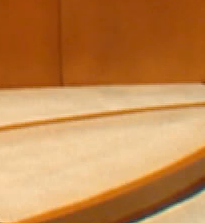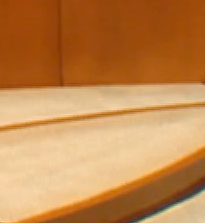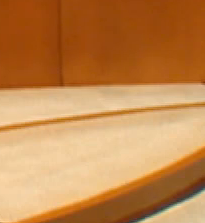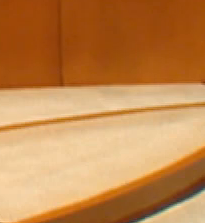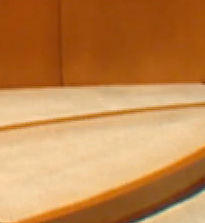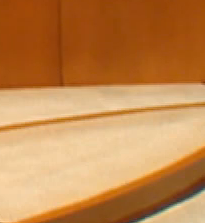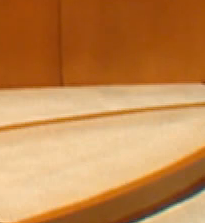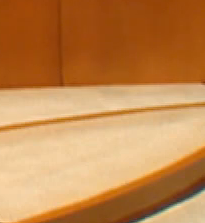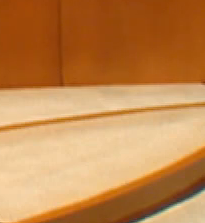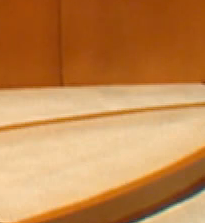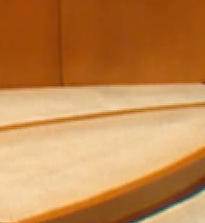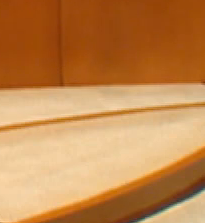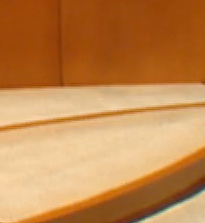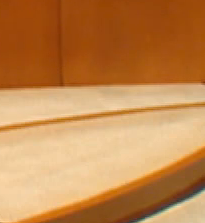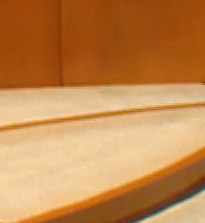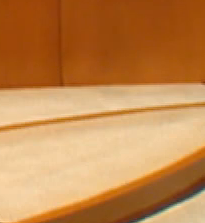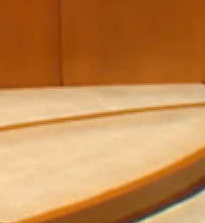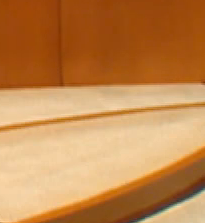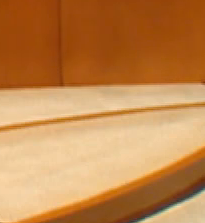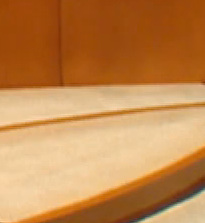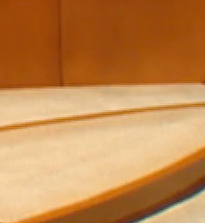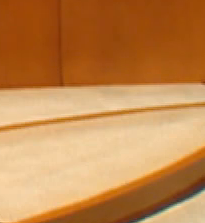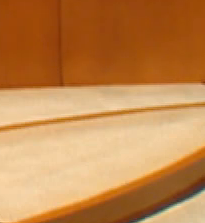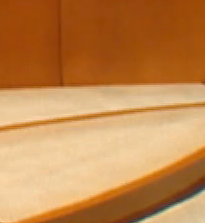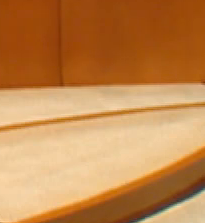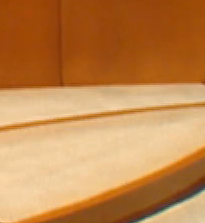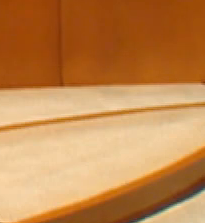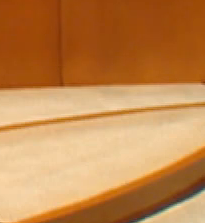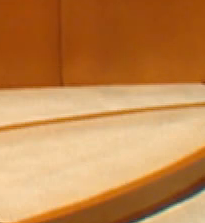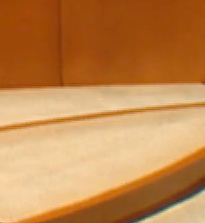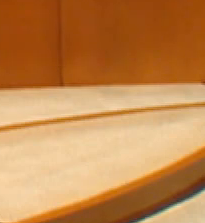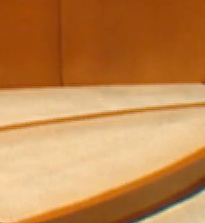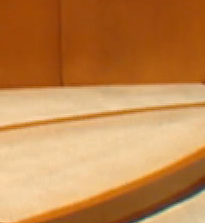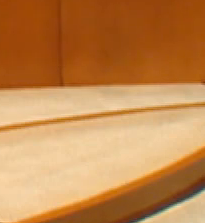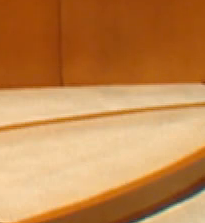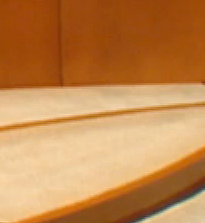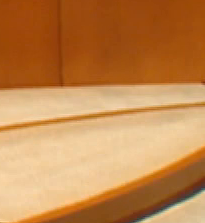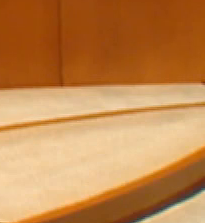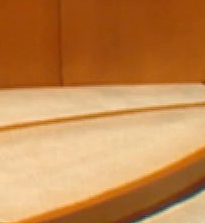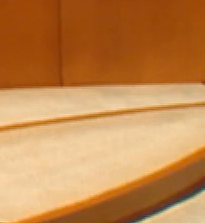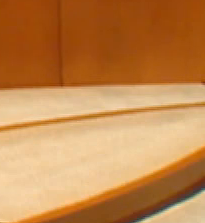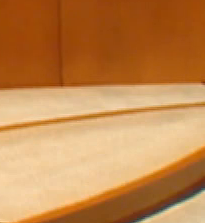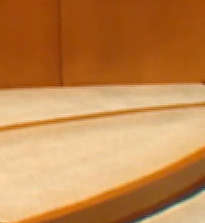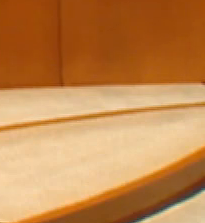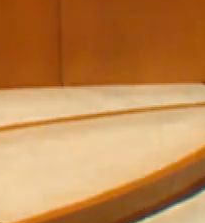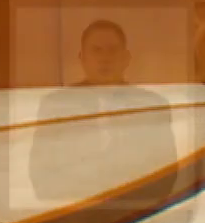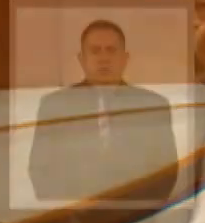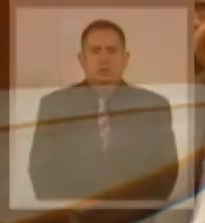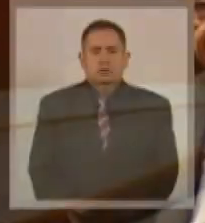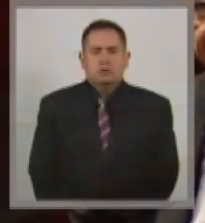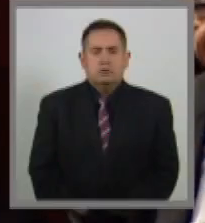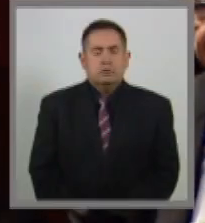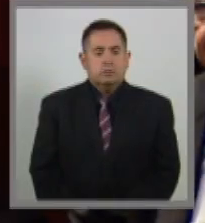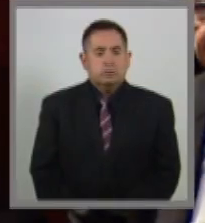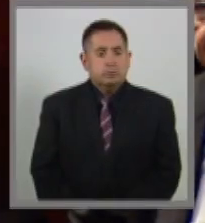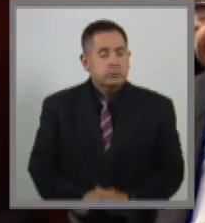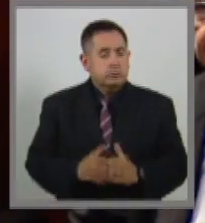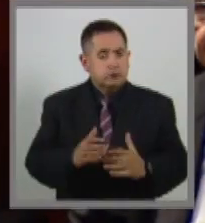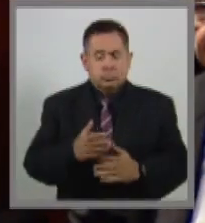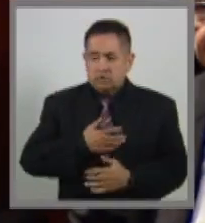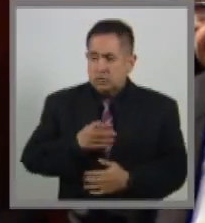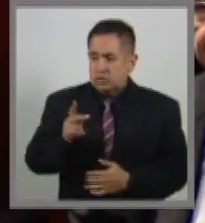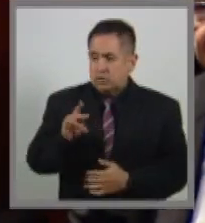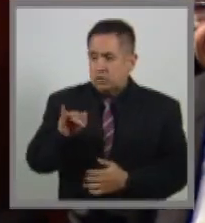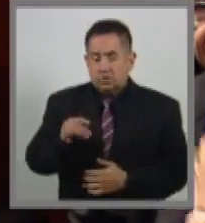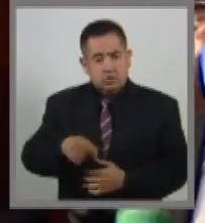Quiero muy brevemente dejar mi testimonio a nombre del Grupo Parlamentario del PRI en el Senado de la